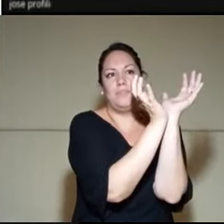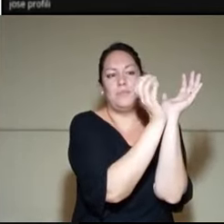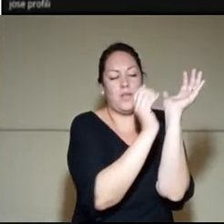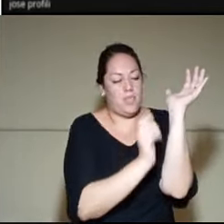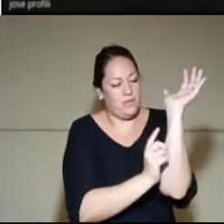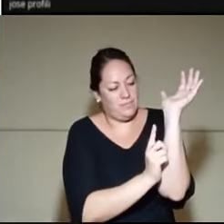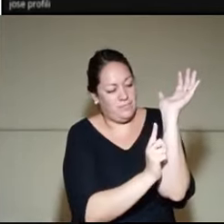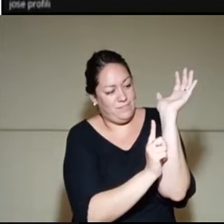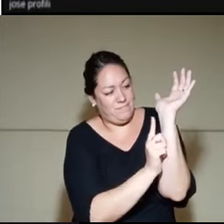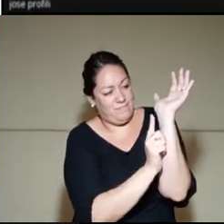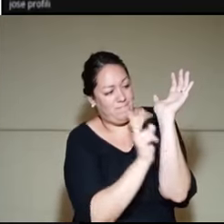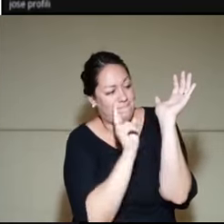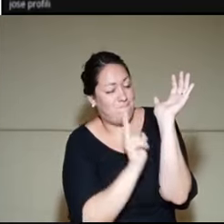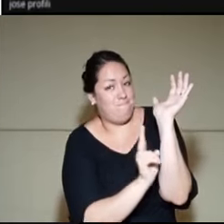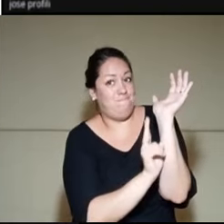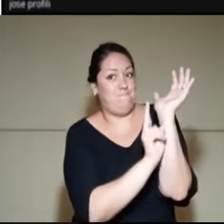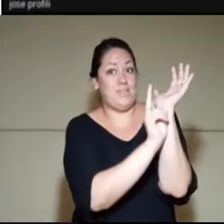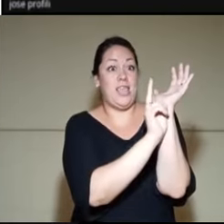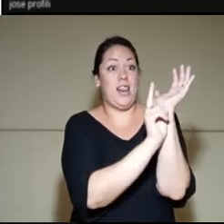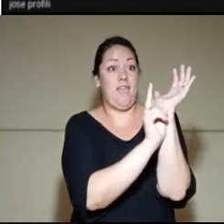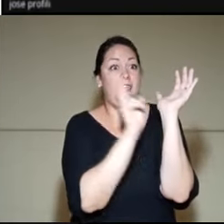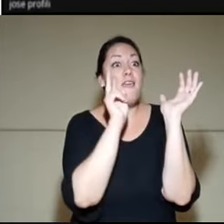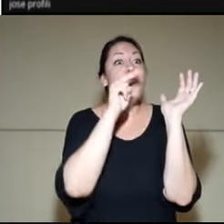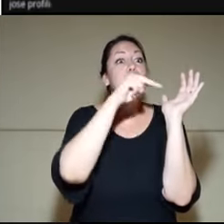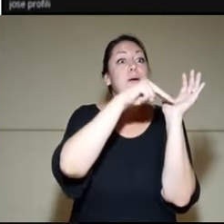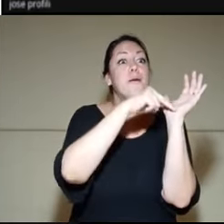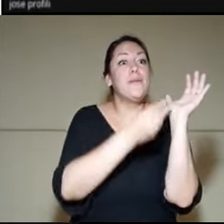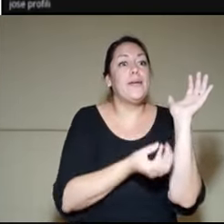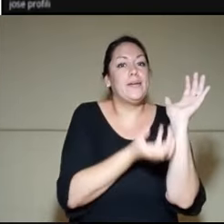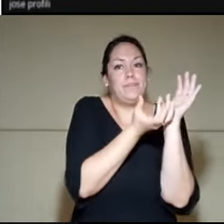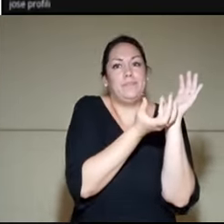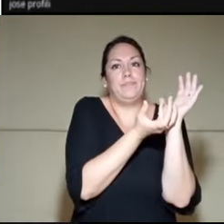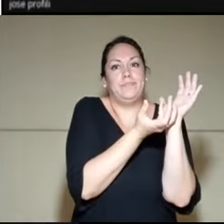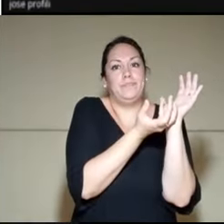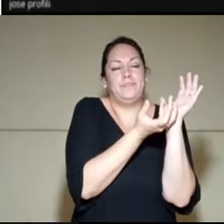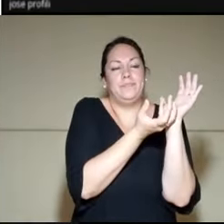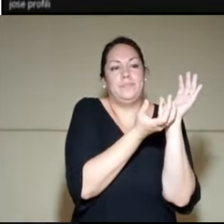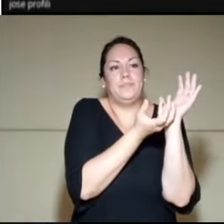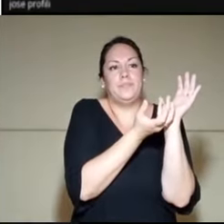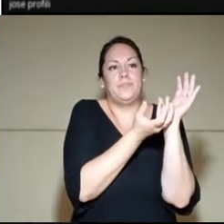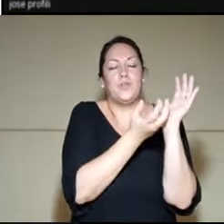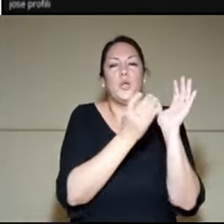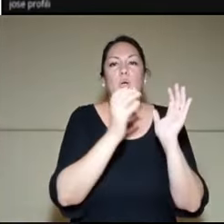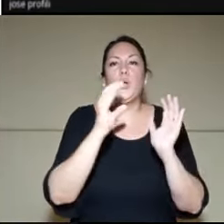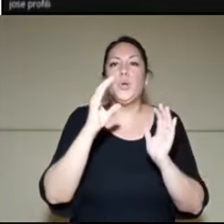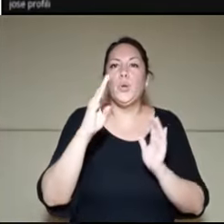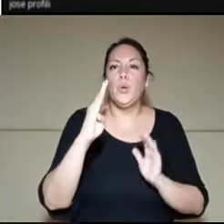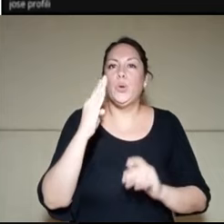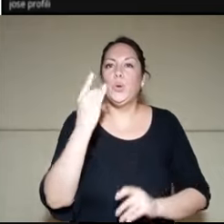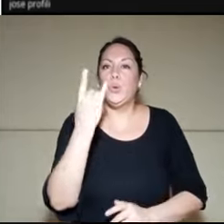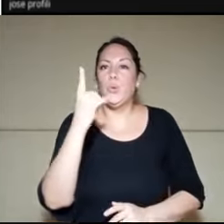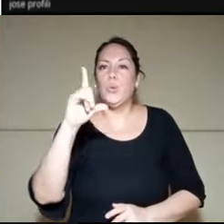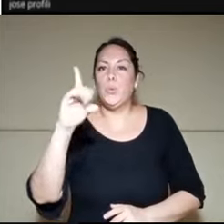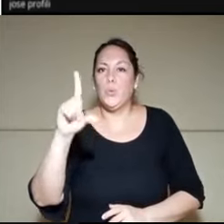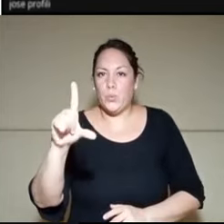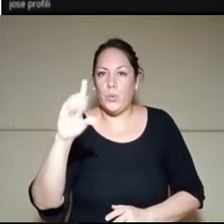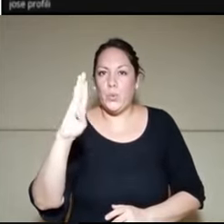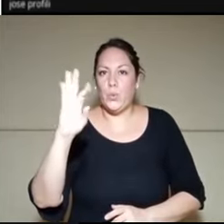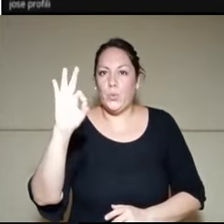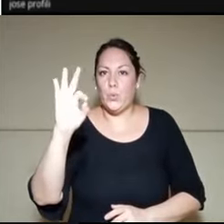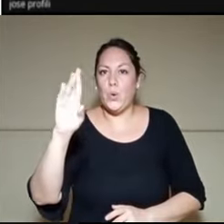entramos ya al agujero del cráneo, ya entramos adentro del cráneo, lo primero que tenemos es esta estructura que se llama bulbo